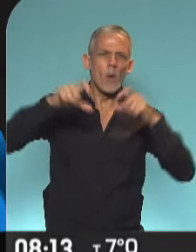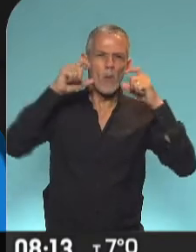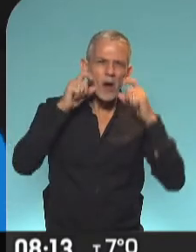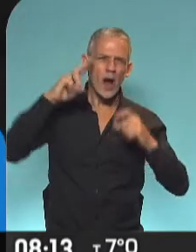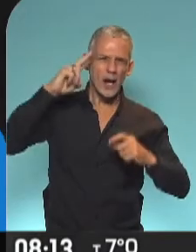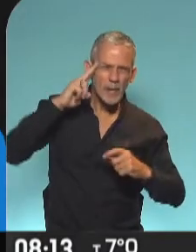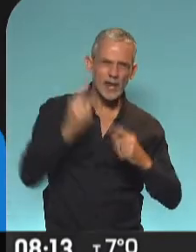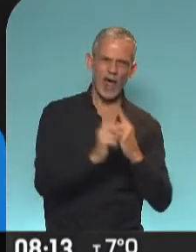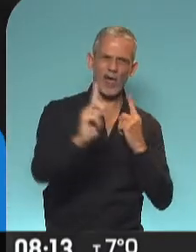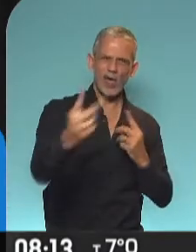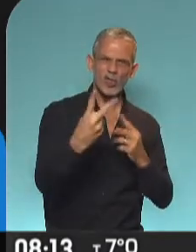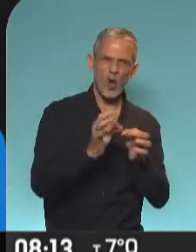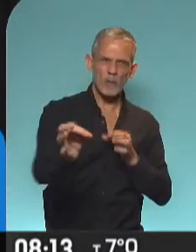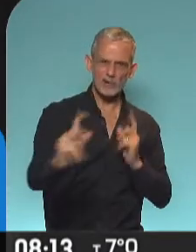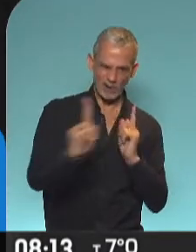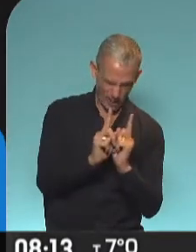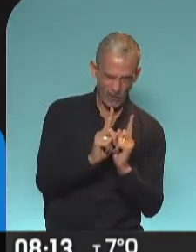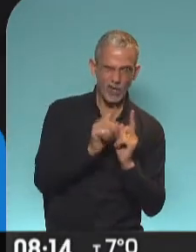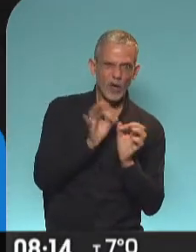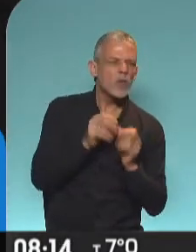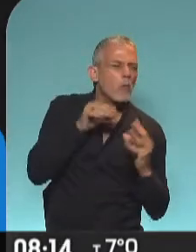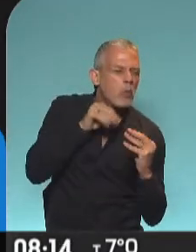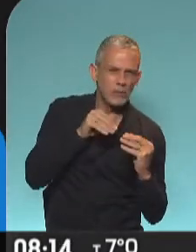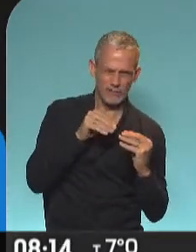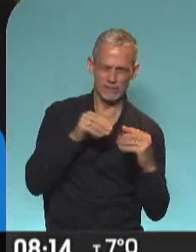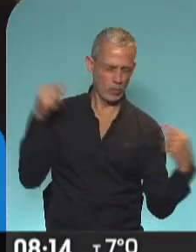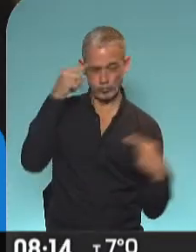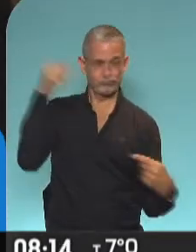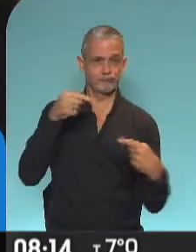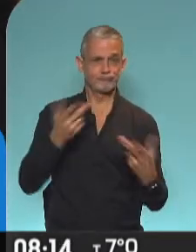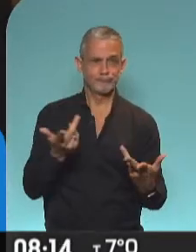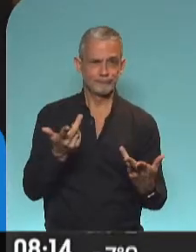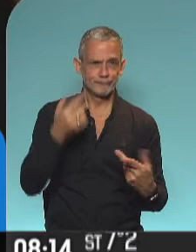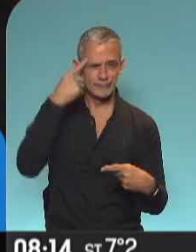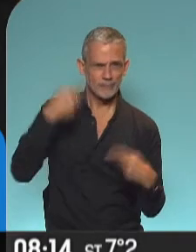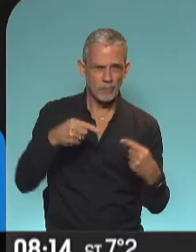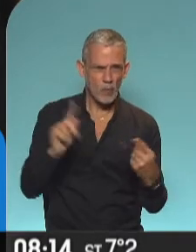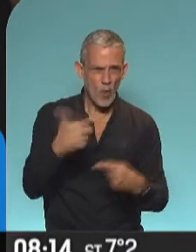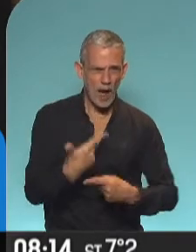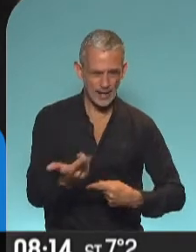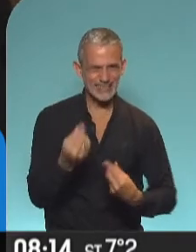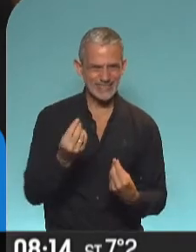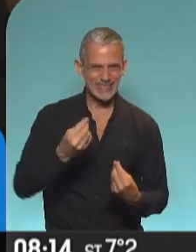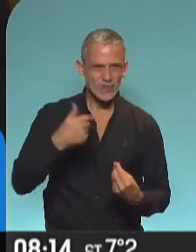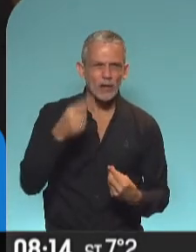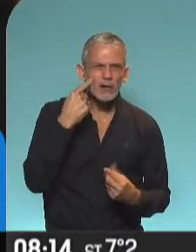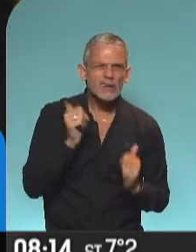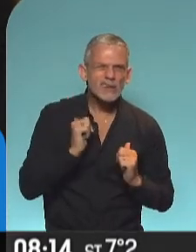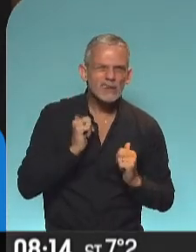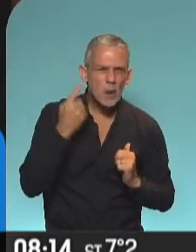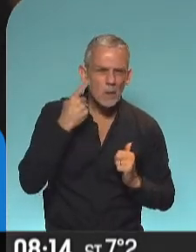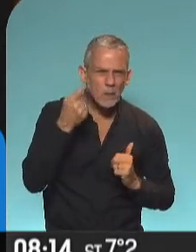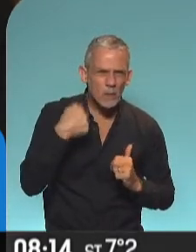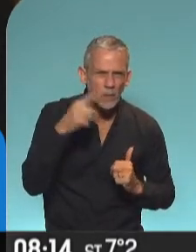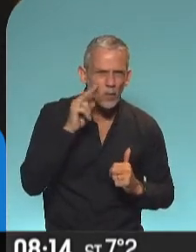respetar los 2 metros, te estoy generando un mensaje contradictorio y lo que vos escuchás es mucho más lo que